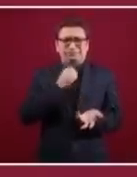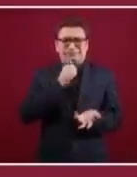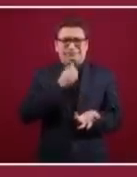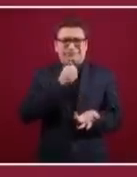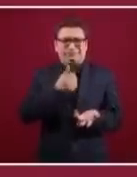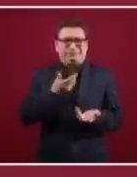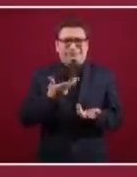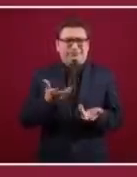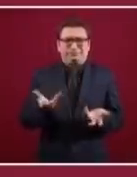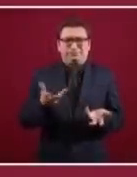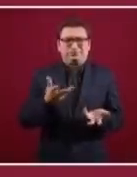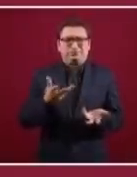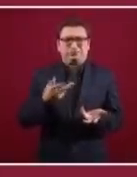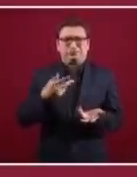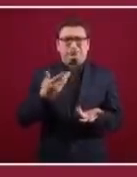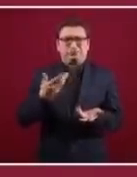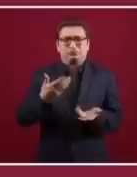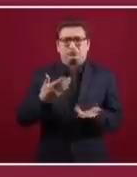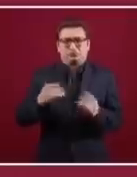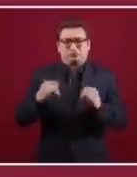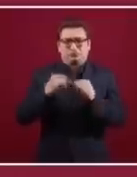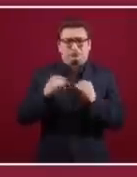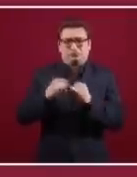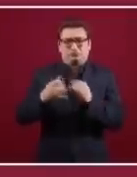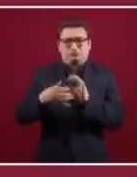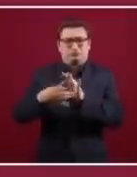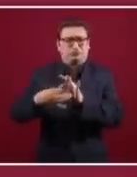fuera de lo institucional